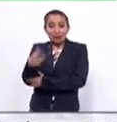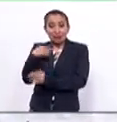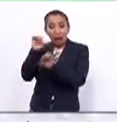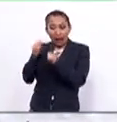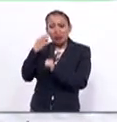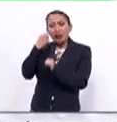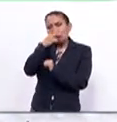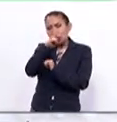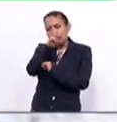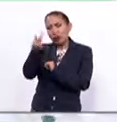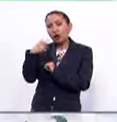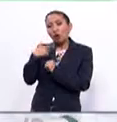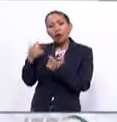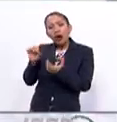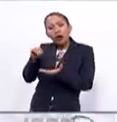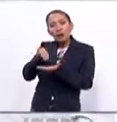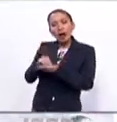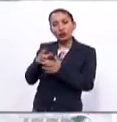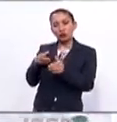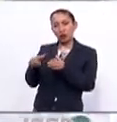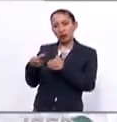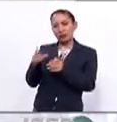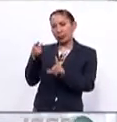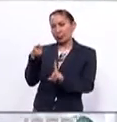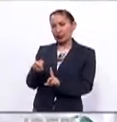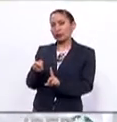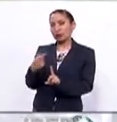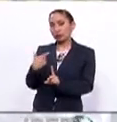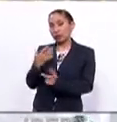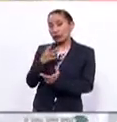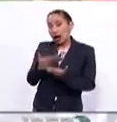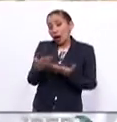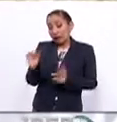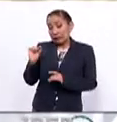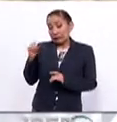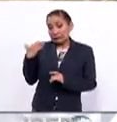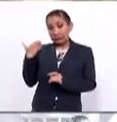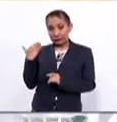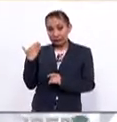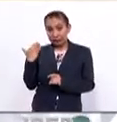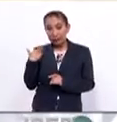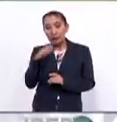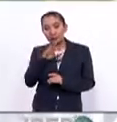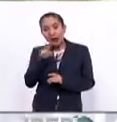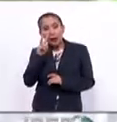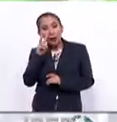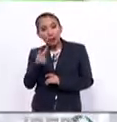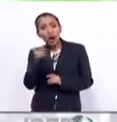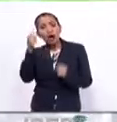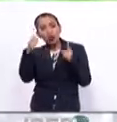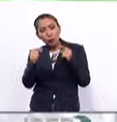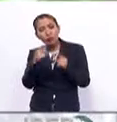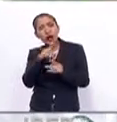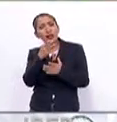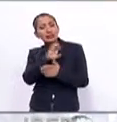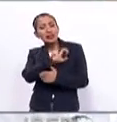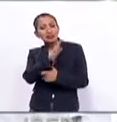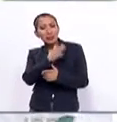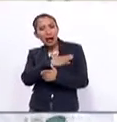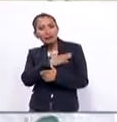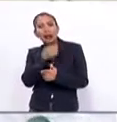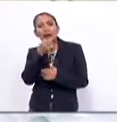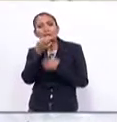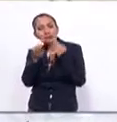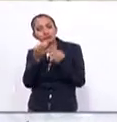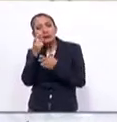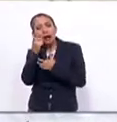artes visuales, tienen un componente comercial directo. Y ahora, muy recientemente, han salido algunas notas desde España